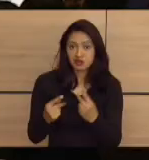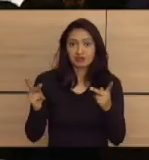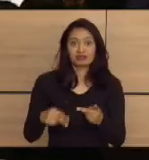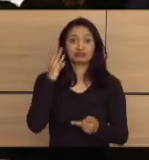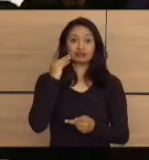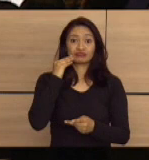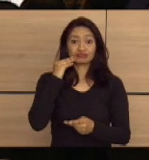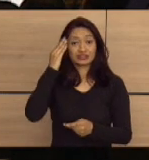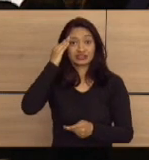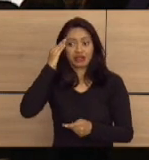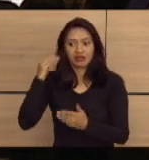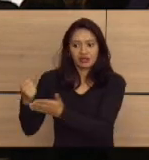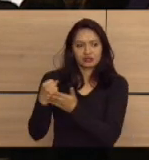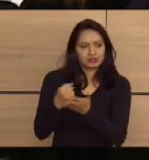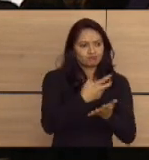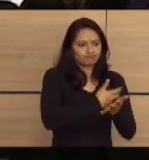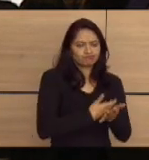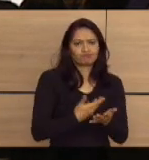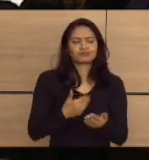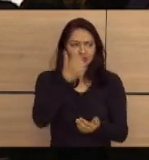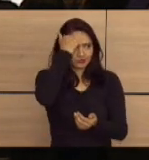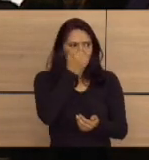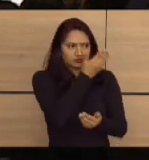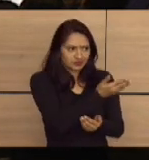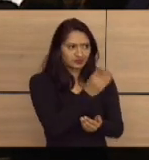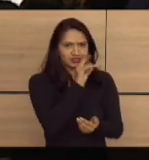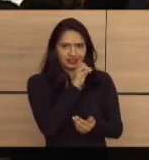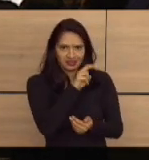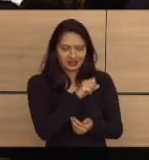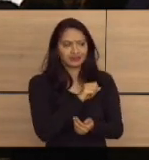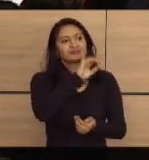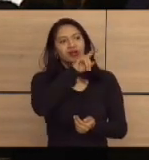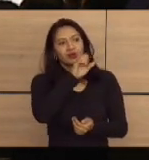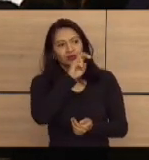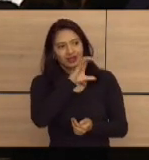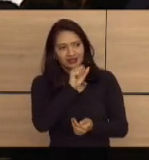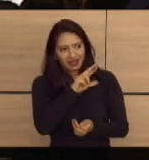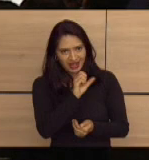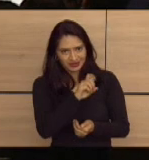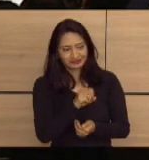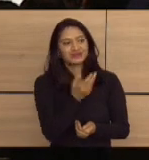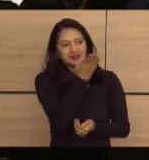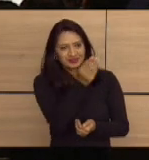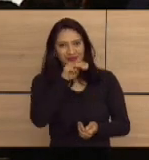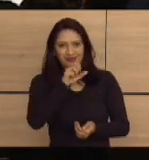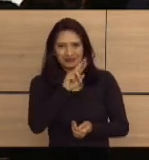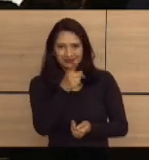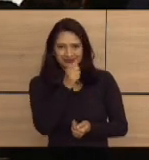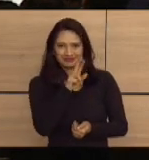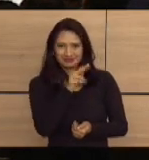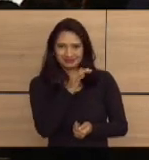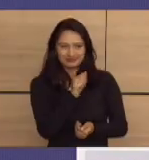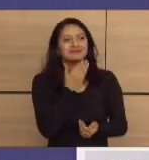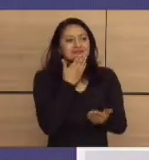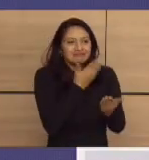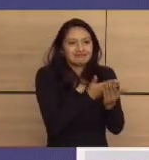invitado, ojalá no sea profesora Diana, profesor Juan Carlos, doctor Mejía, doctora Margarita, la primera y última vez. Yo creo que cuando a